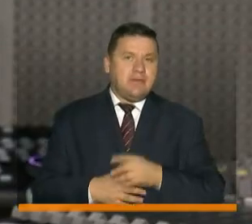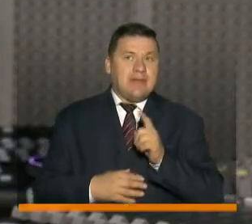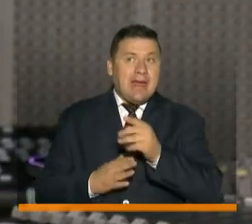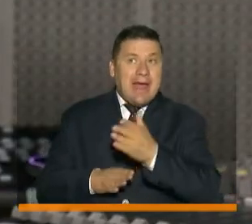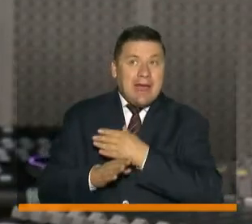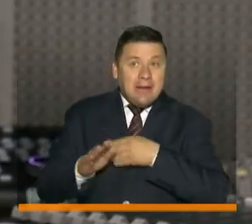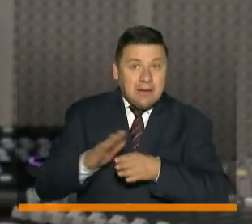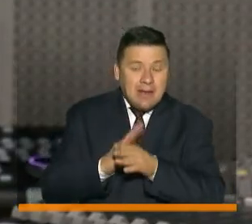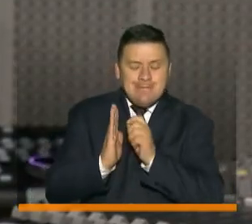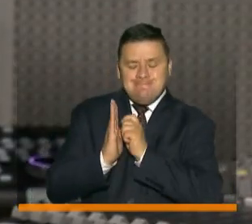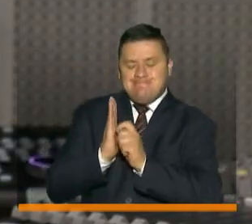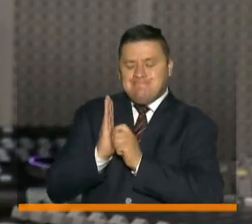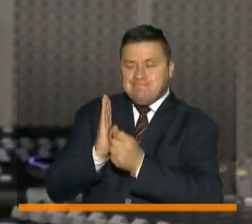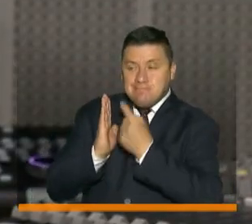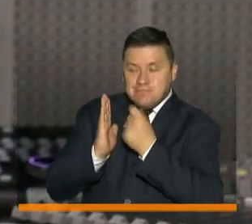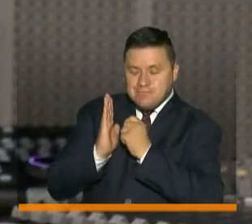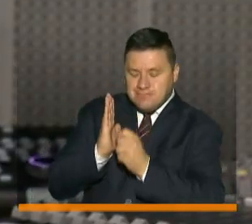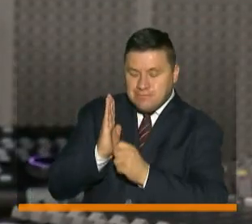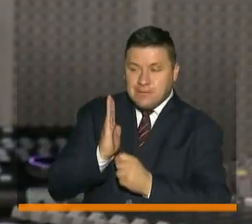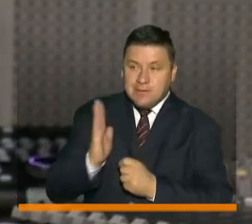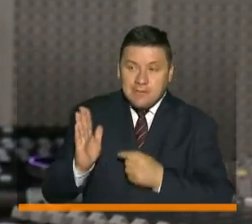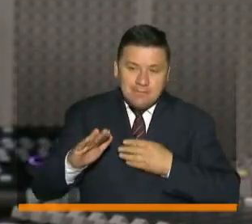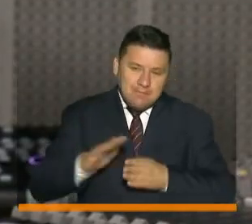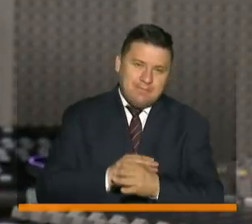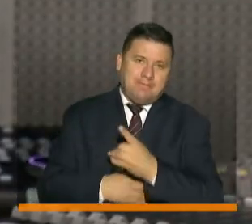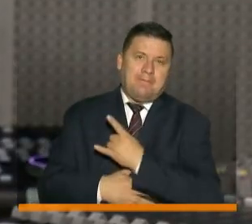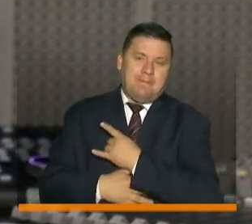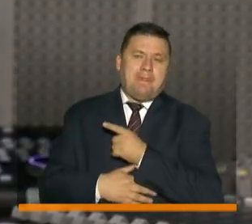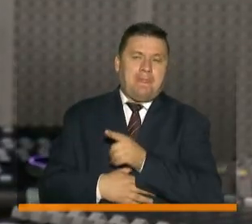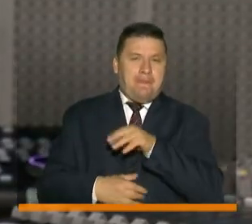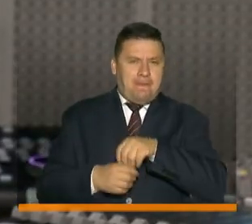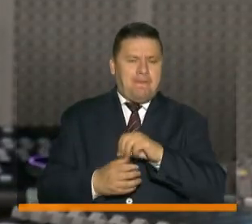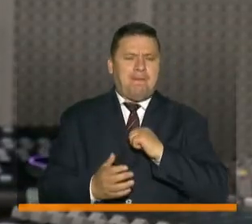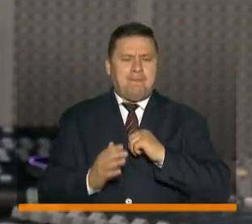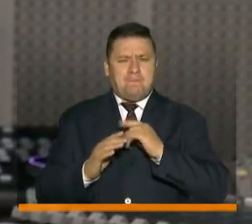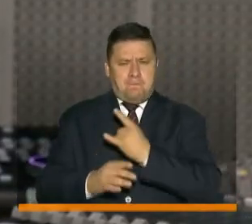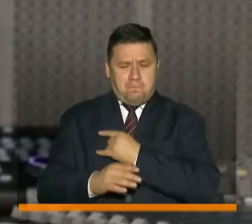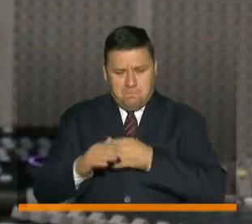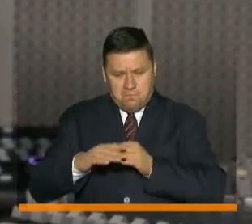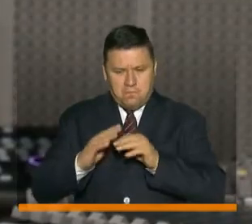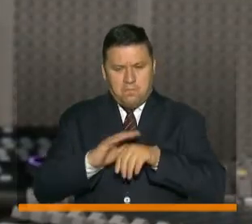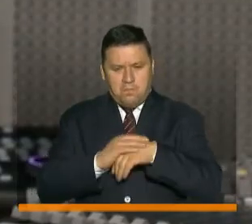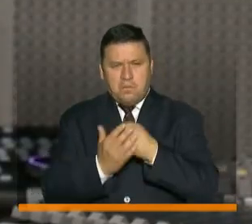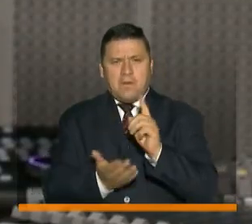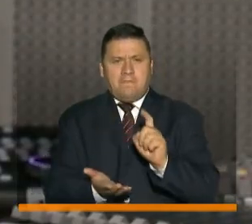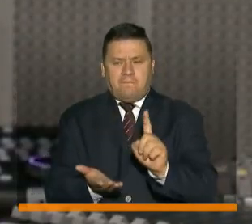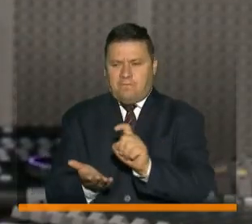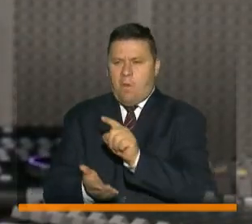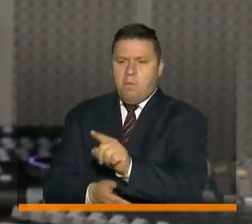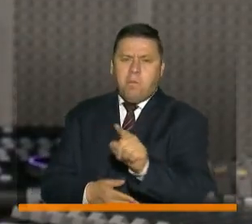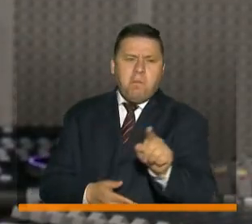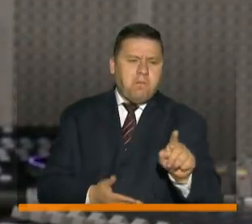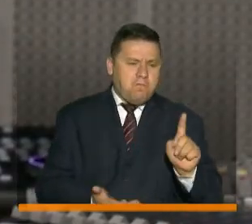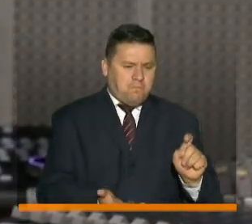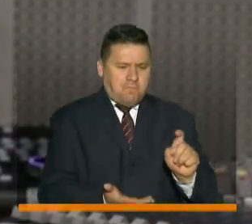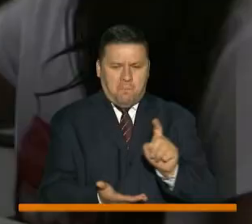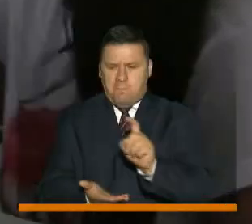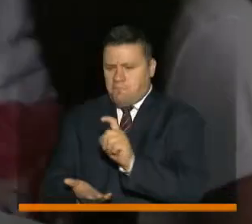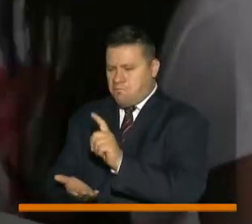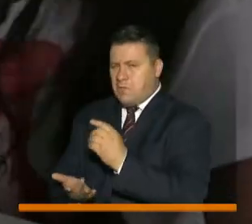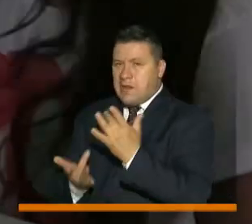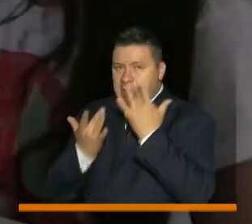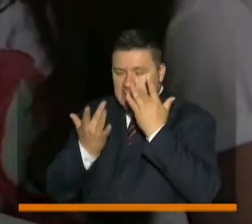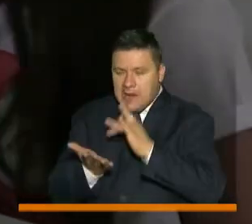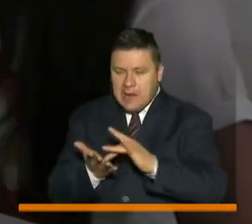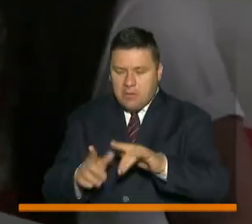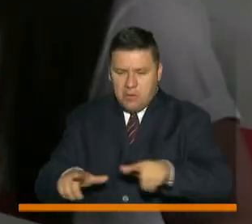formulario previo al ingreso a la institución. Además, dentro de la institución tenemos lavamanos, tenemos antibacterial en diferentes partes y la constante desinfección